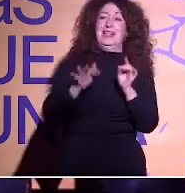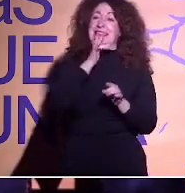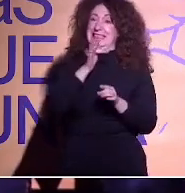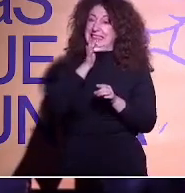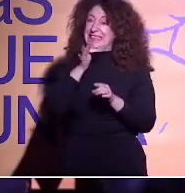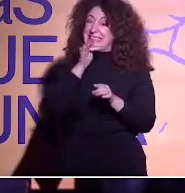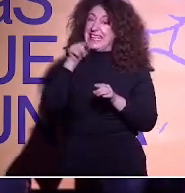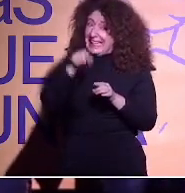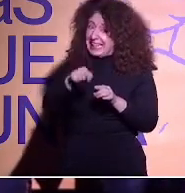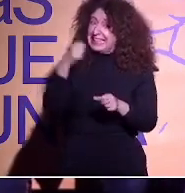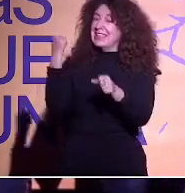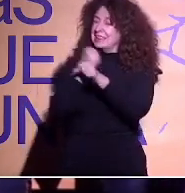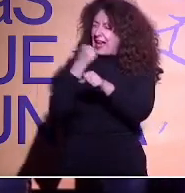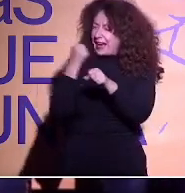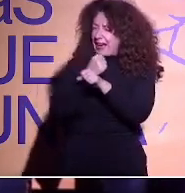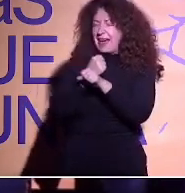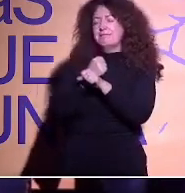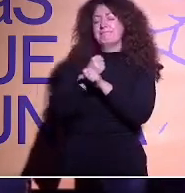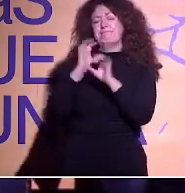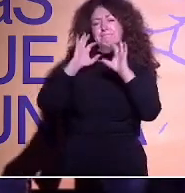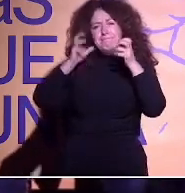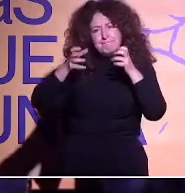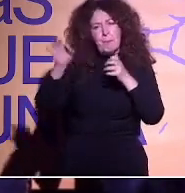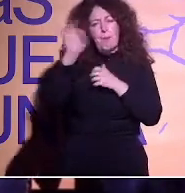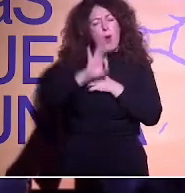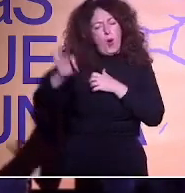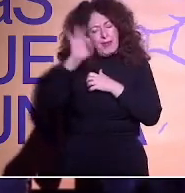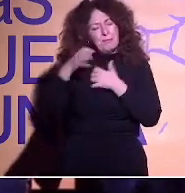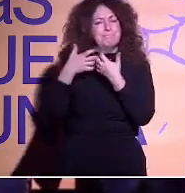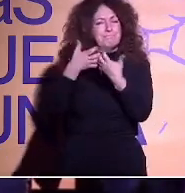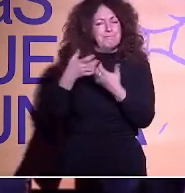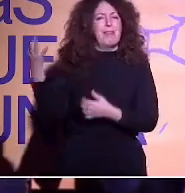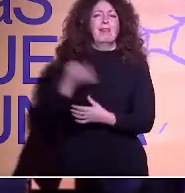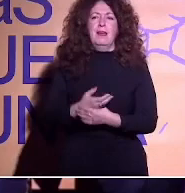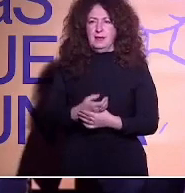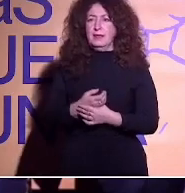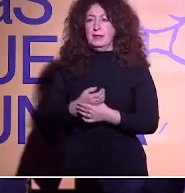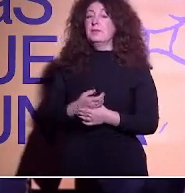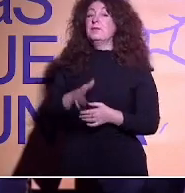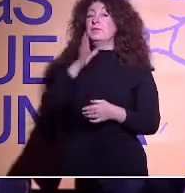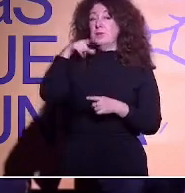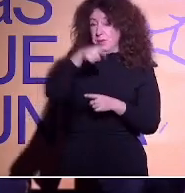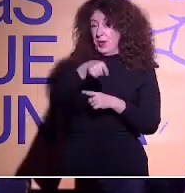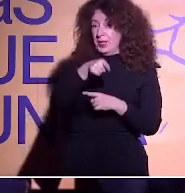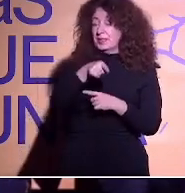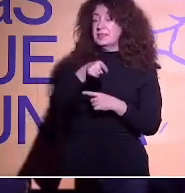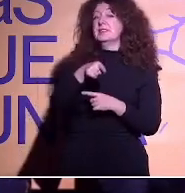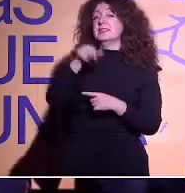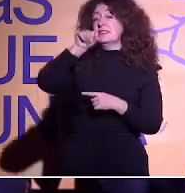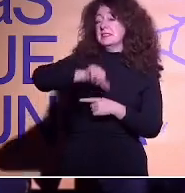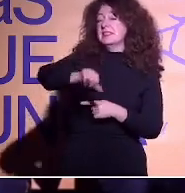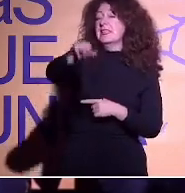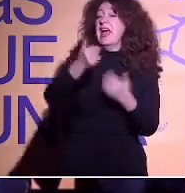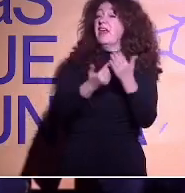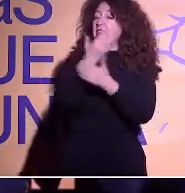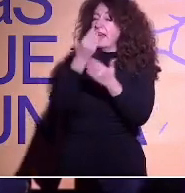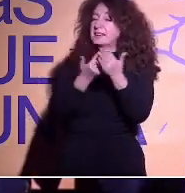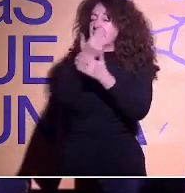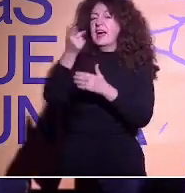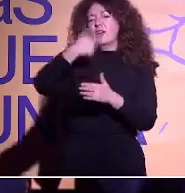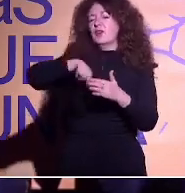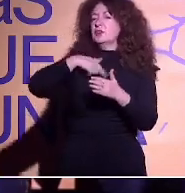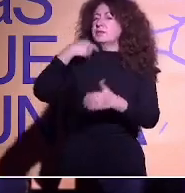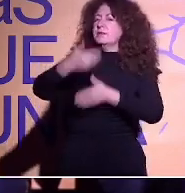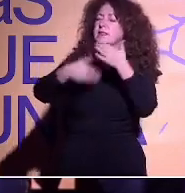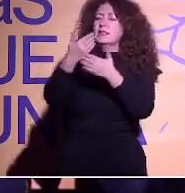una tarea a la que podemos se tiene que poner en cuerpo y alma y por eso os anuncio que en los próximos días llevaremos